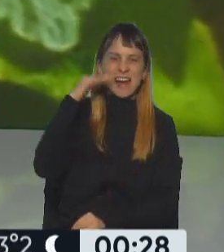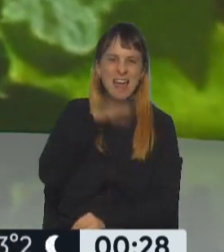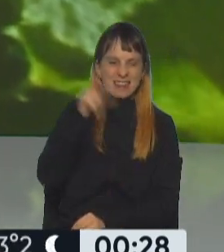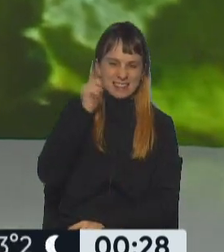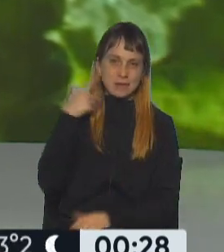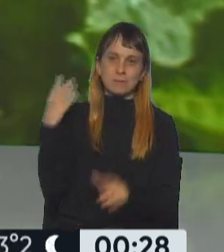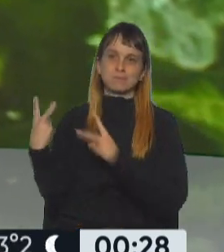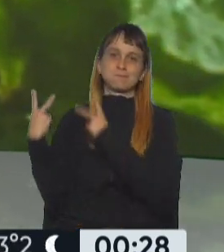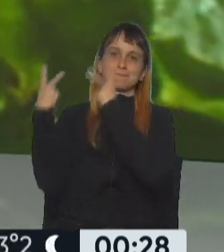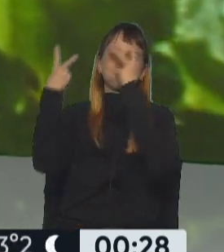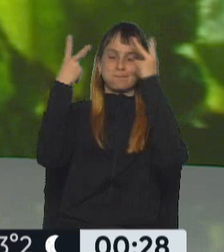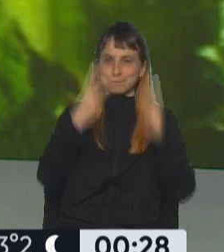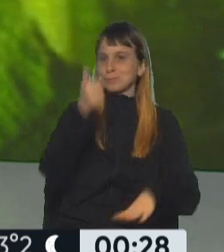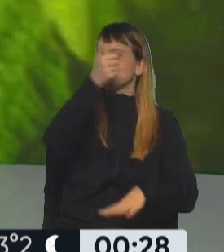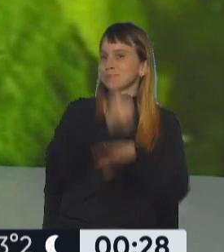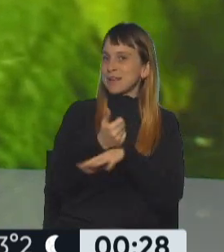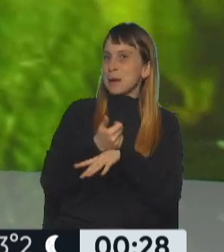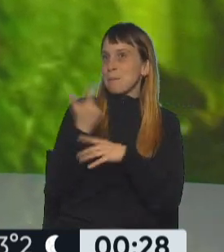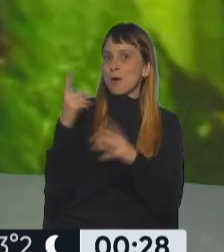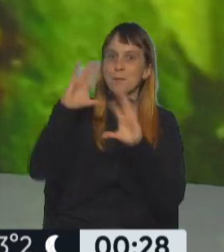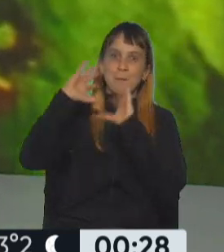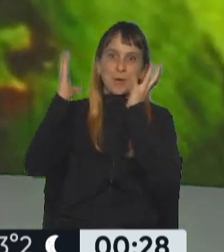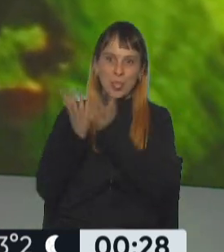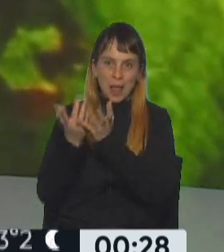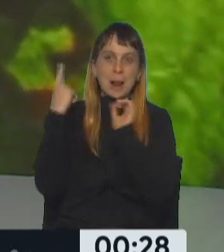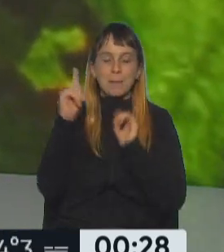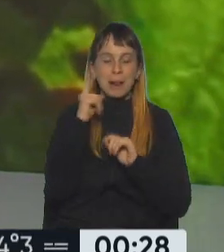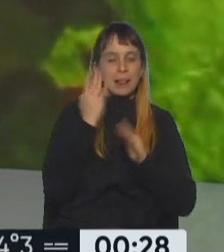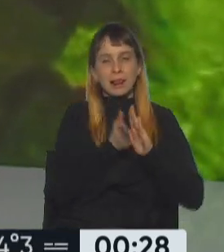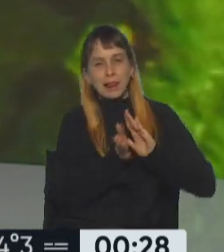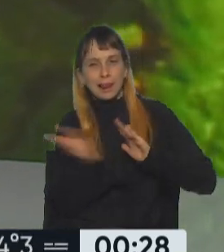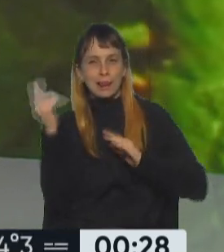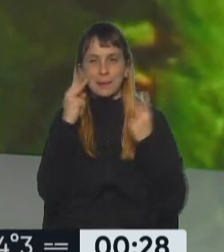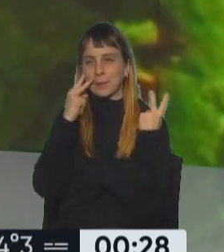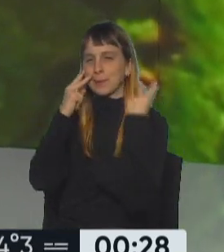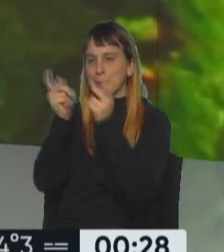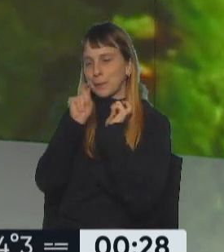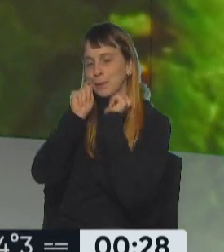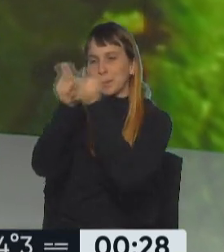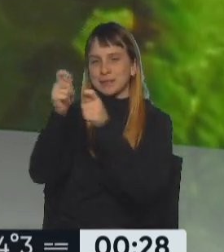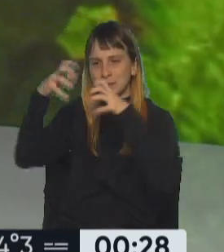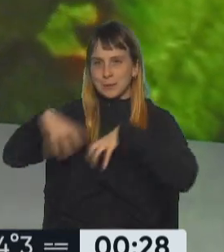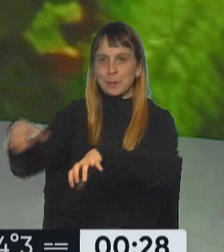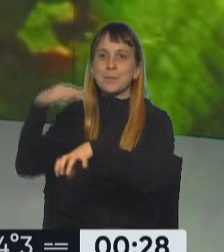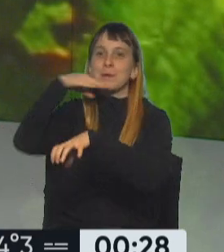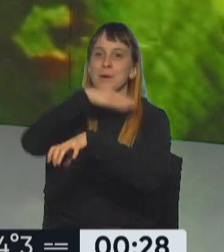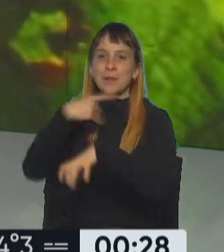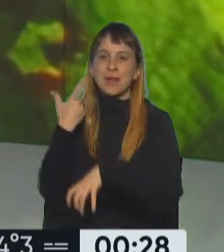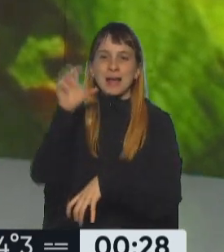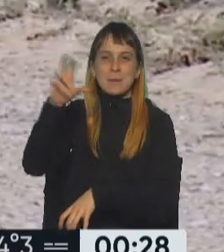cubriendo el sub-20 y aprovechó para darse una vueltita por una de las bodegas de la provincia. ¿Lo vemos? A